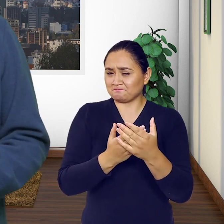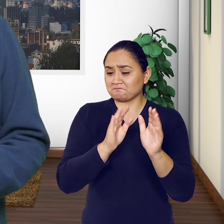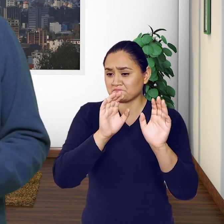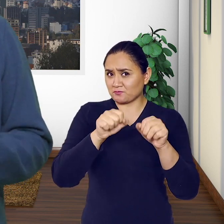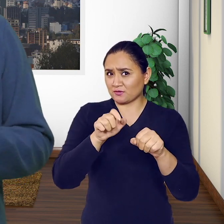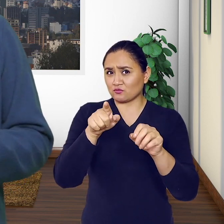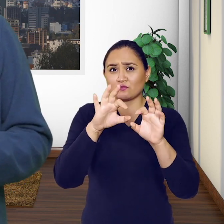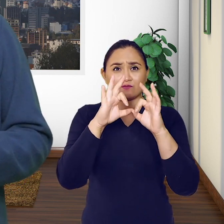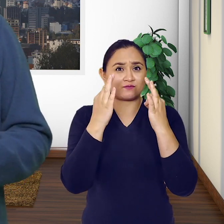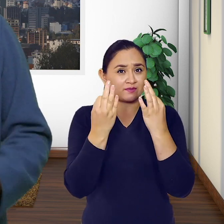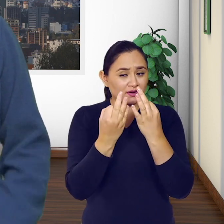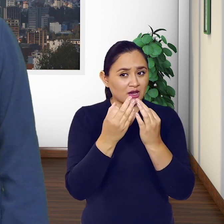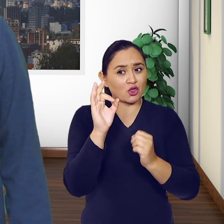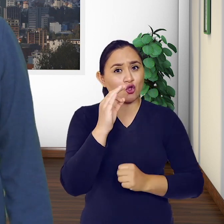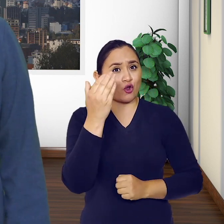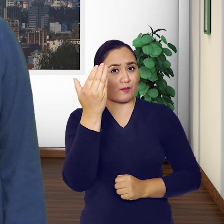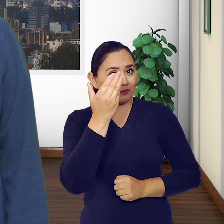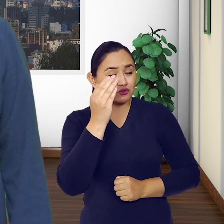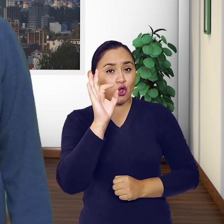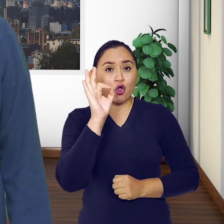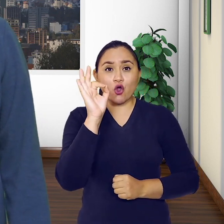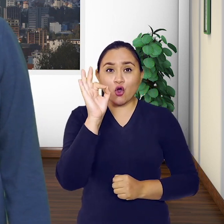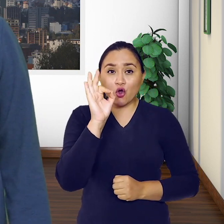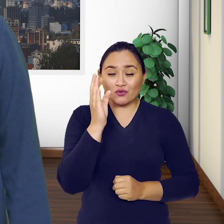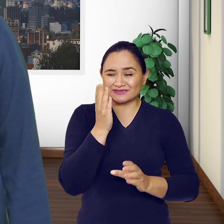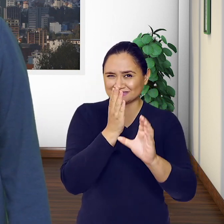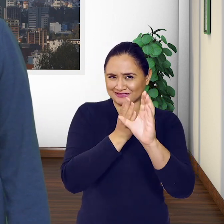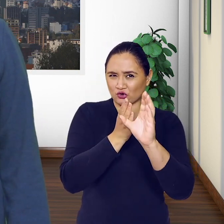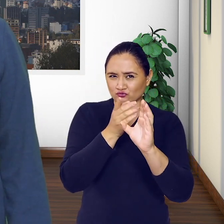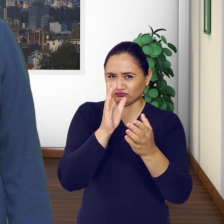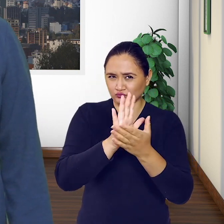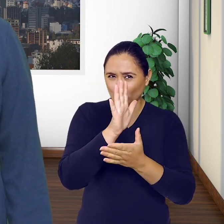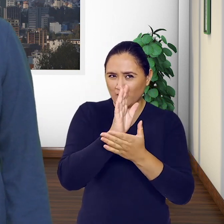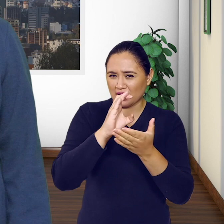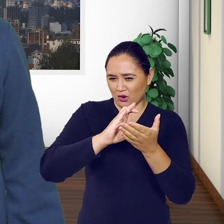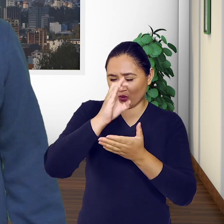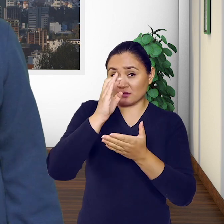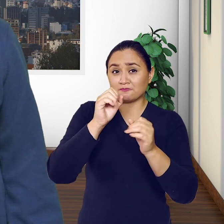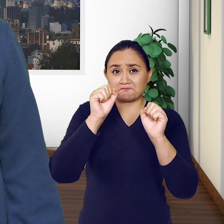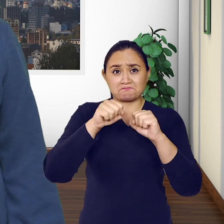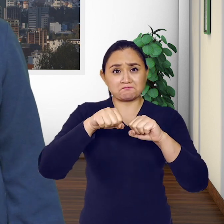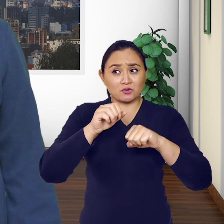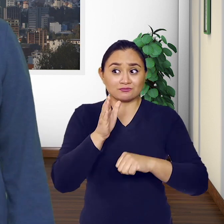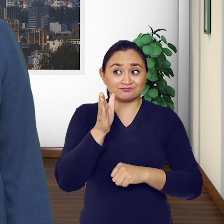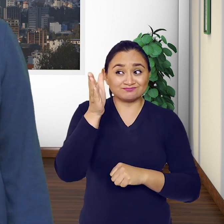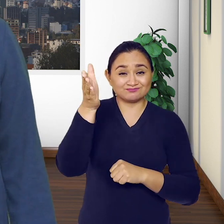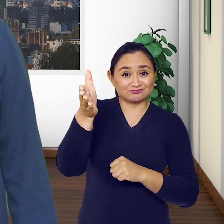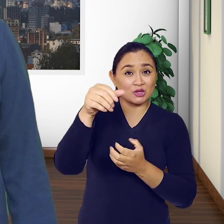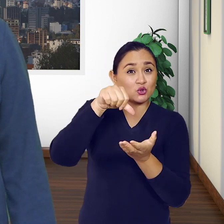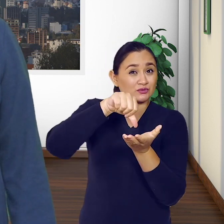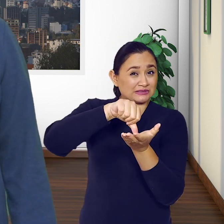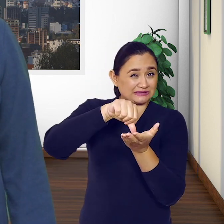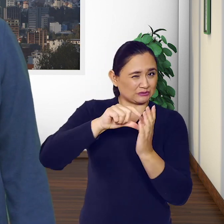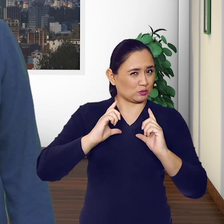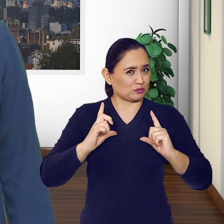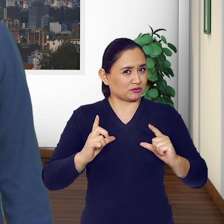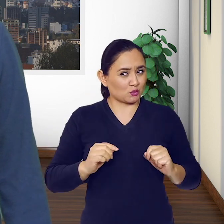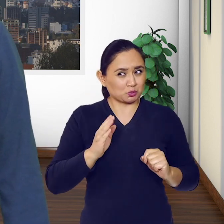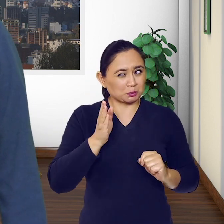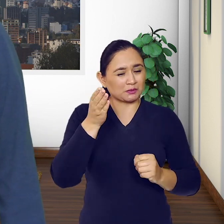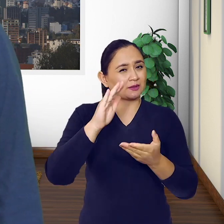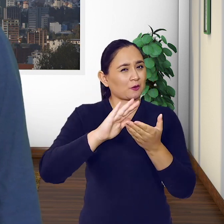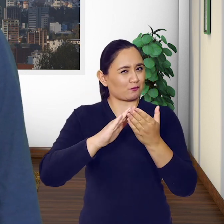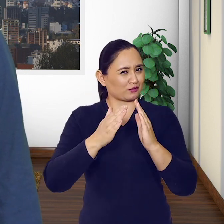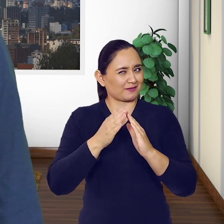de tu familia, tu docente o el DS de tu institución educativa. También puedes acudir a los centros de salud cercanos a tu comunidad.